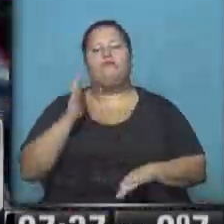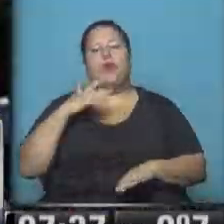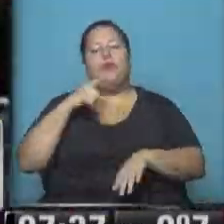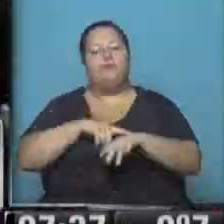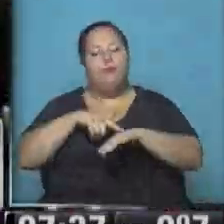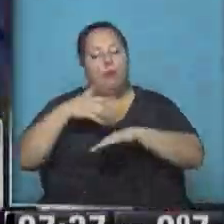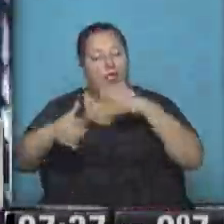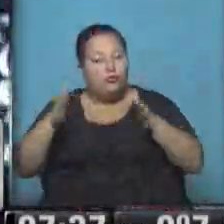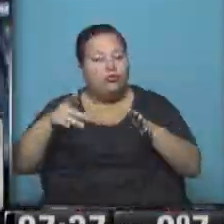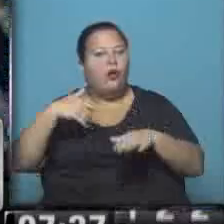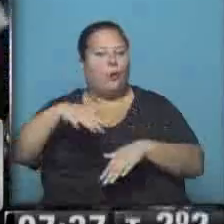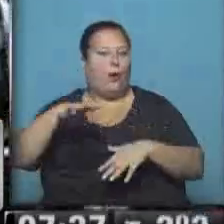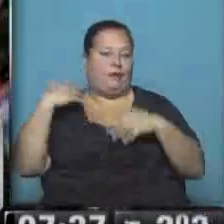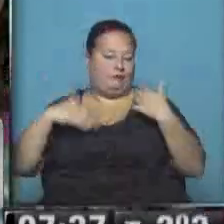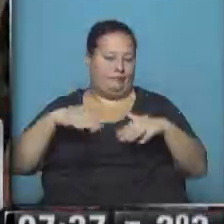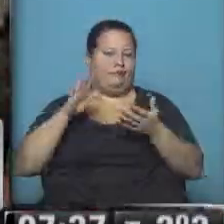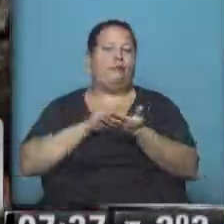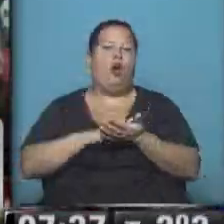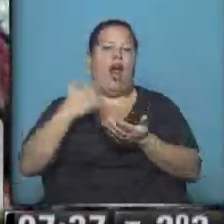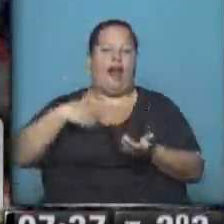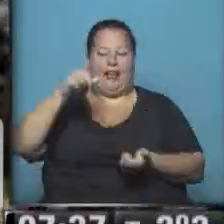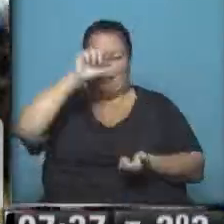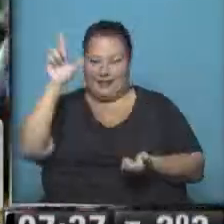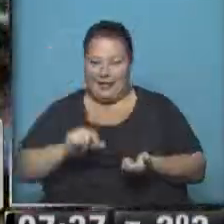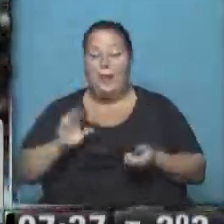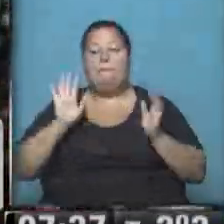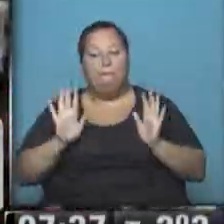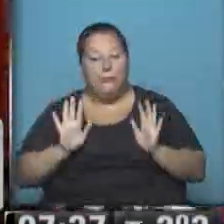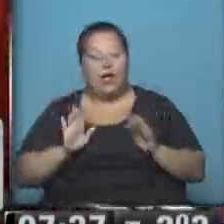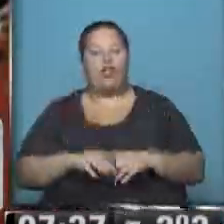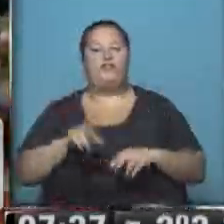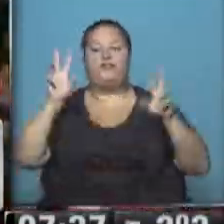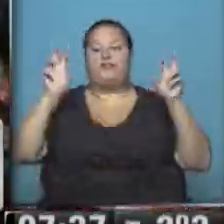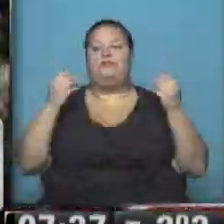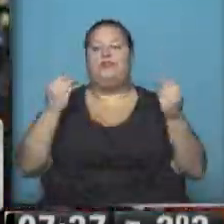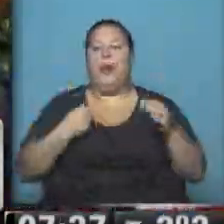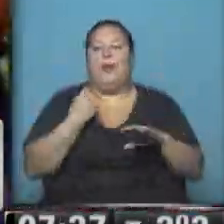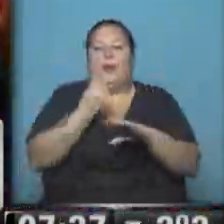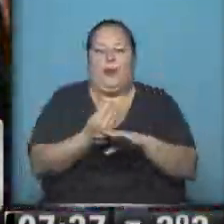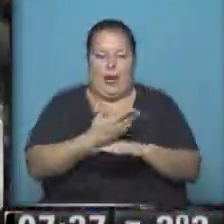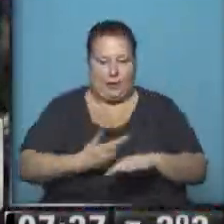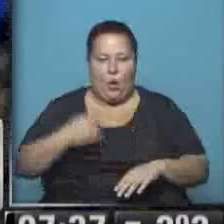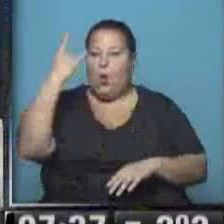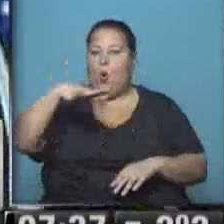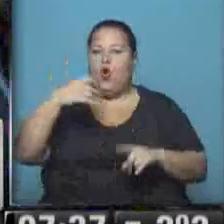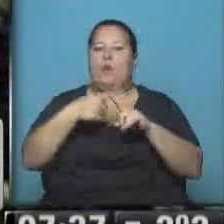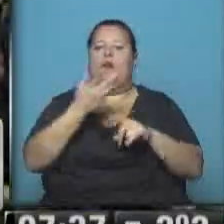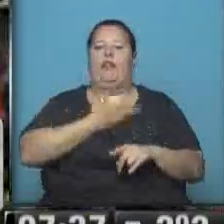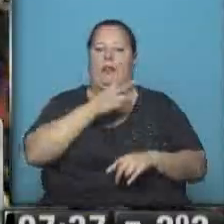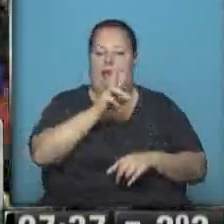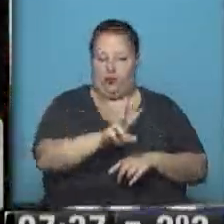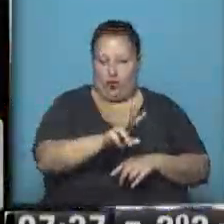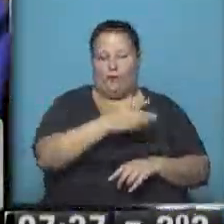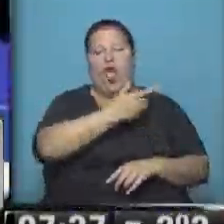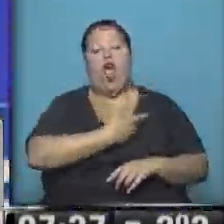proceso en donde se va a movilizar por el país eh pero ya con Este título de precandidato El único por la fuerza Bueno